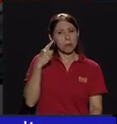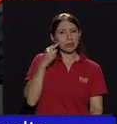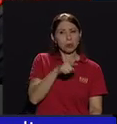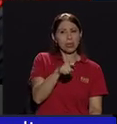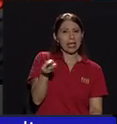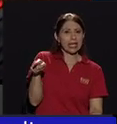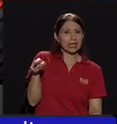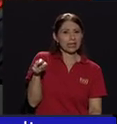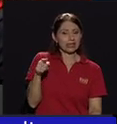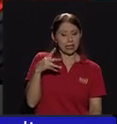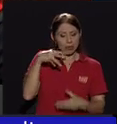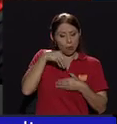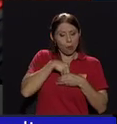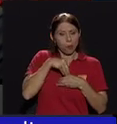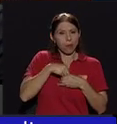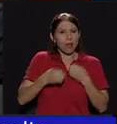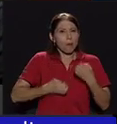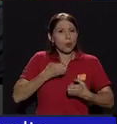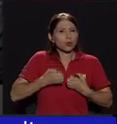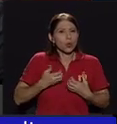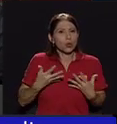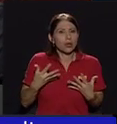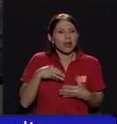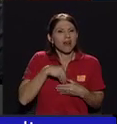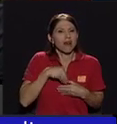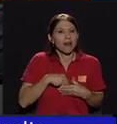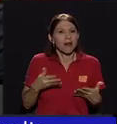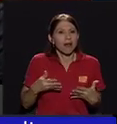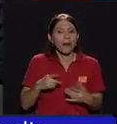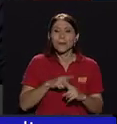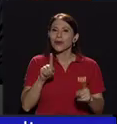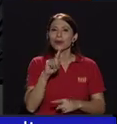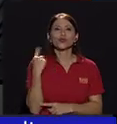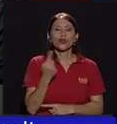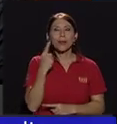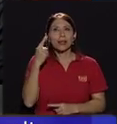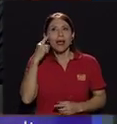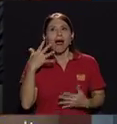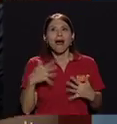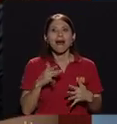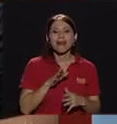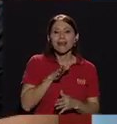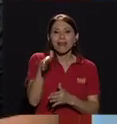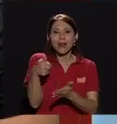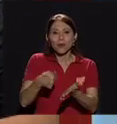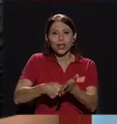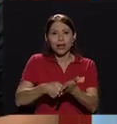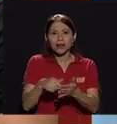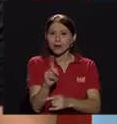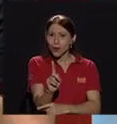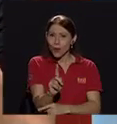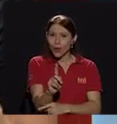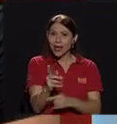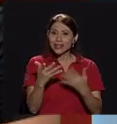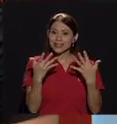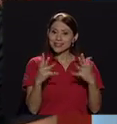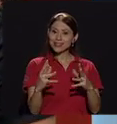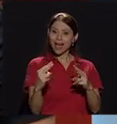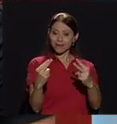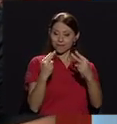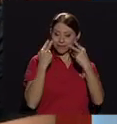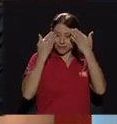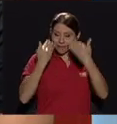interna, ¿verdad?, de estas mujeres de ir a votar, pero no era solo el hecho de ir a votar, ¿verdad?, es que ya nos